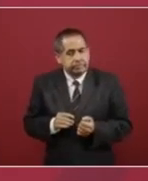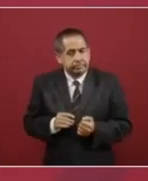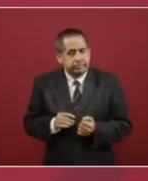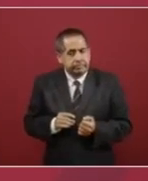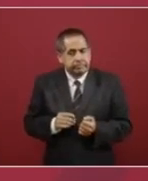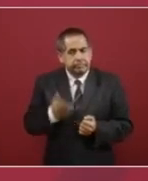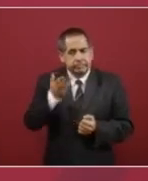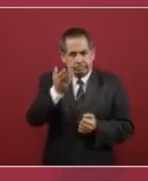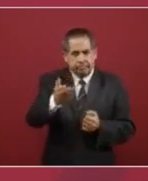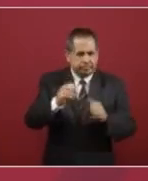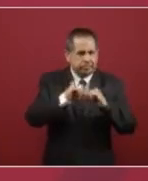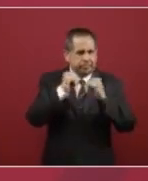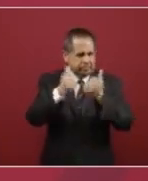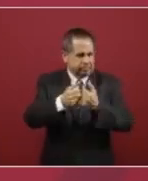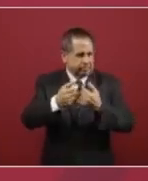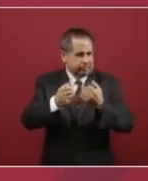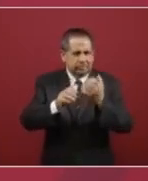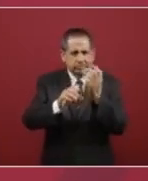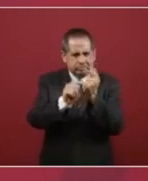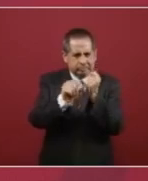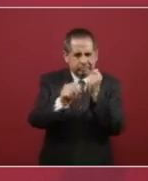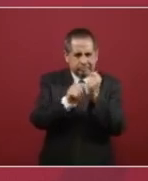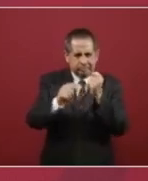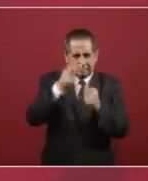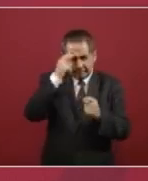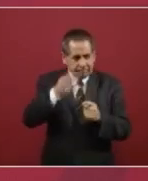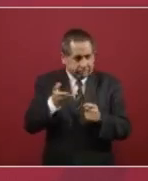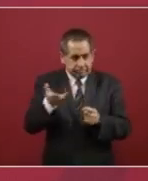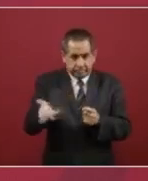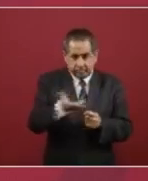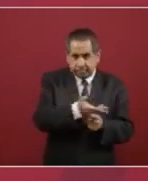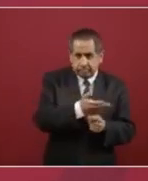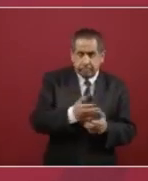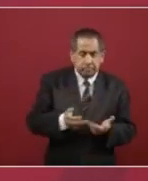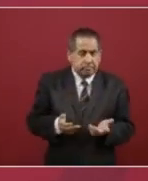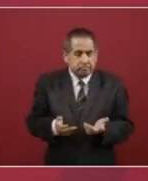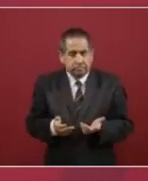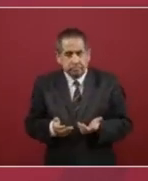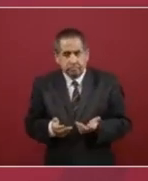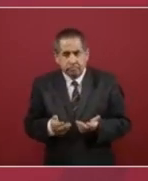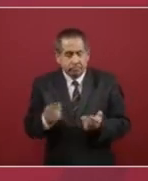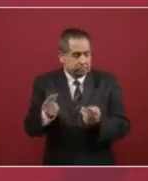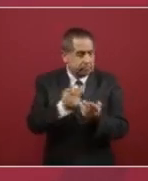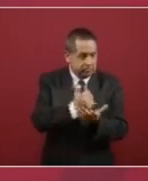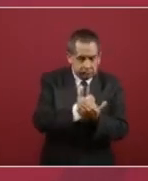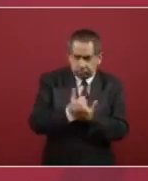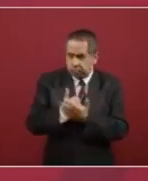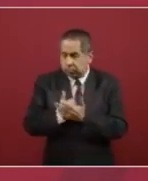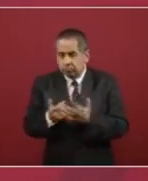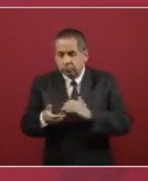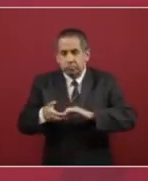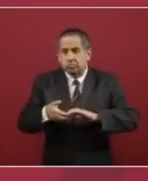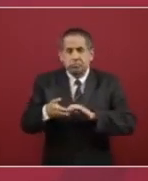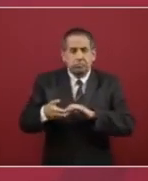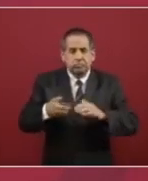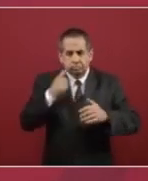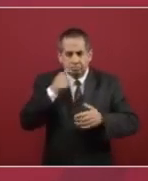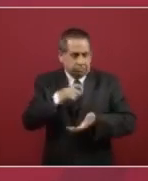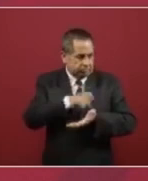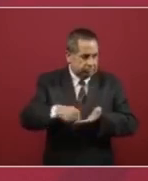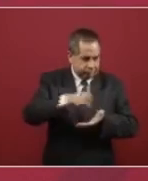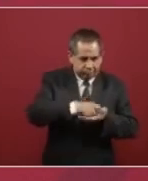la Asociación de Transportes de México que nos ayudaran para